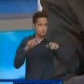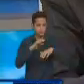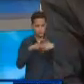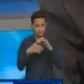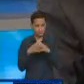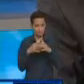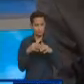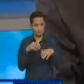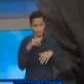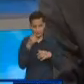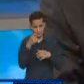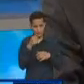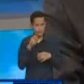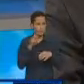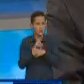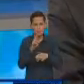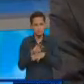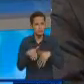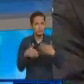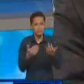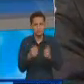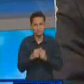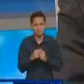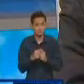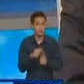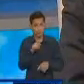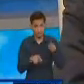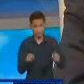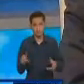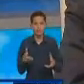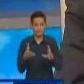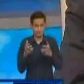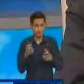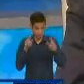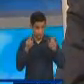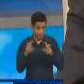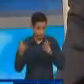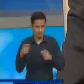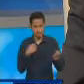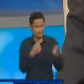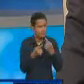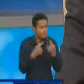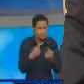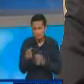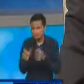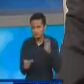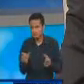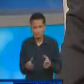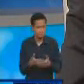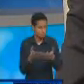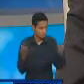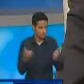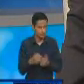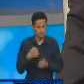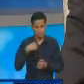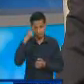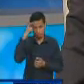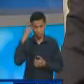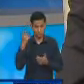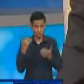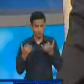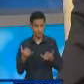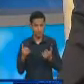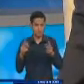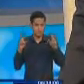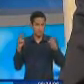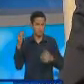hablado sobre el tema de los usos transgénicos. Hemos querido introducir estos temas al debate ciudadano también, porque creo que esto no solamente es